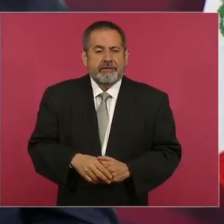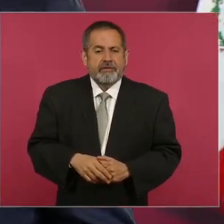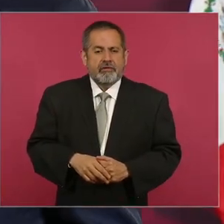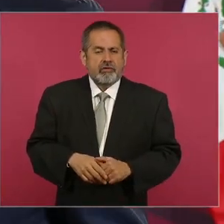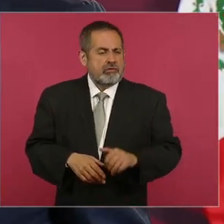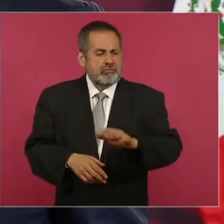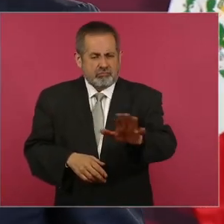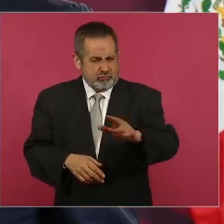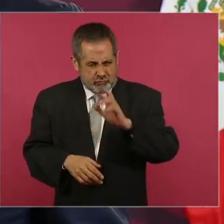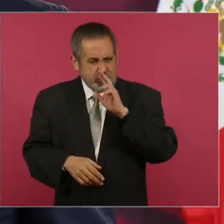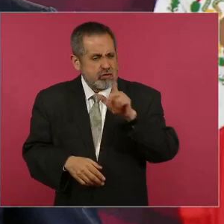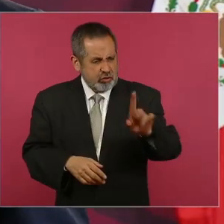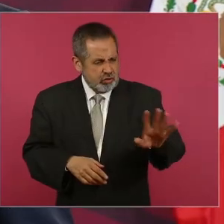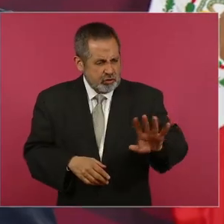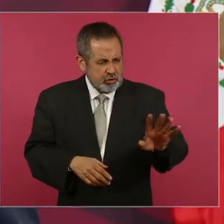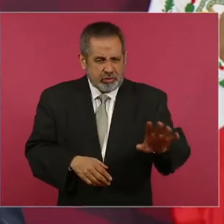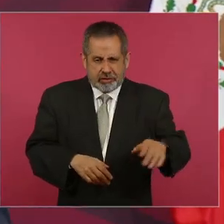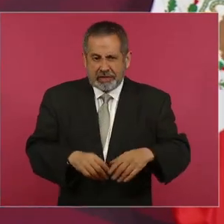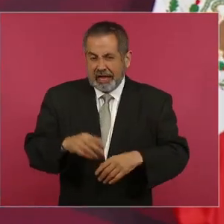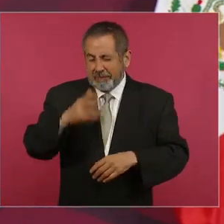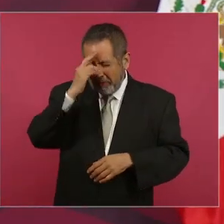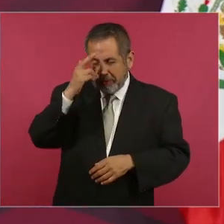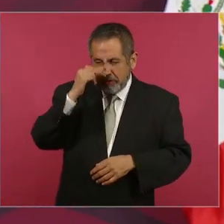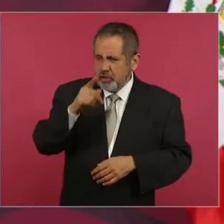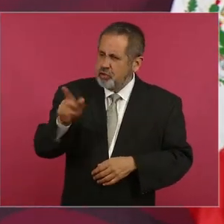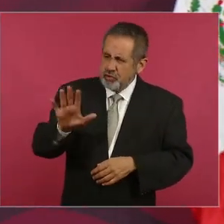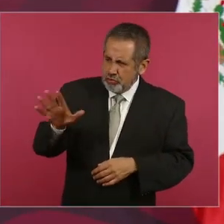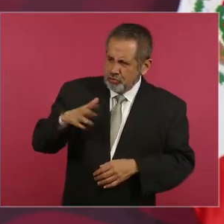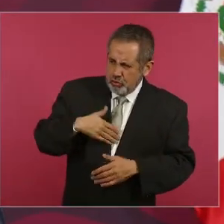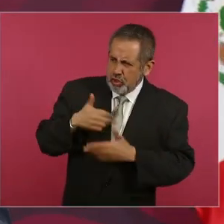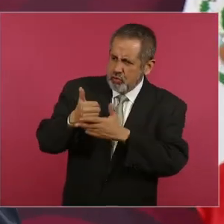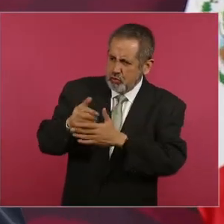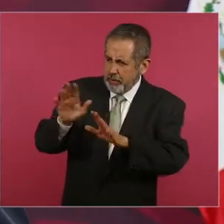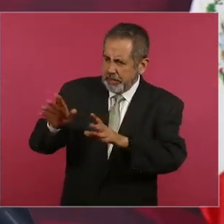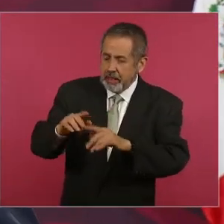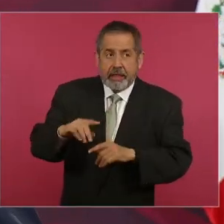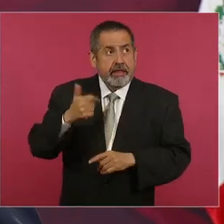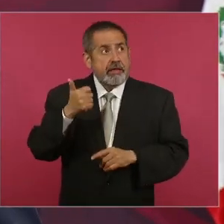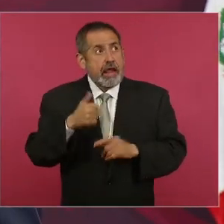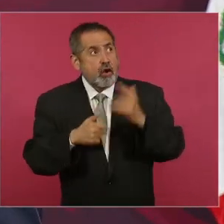yo te ayudo, le decían a las autoridades, a bajar